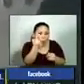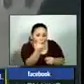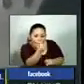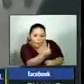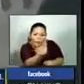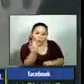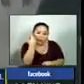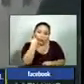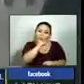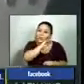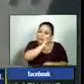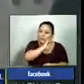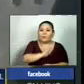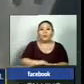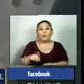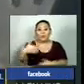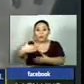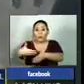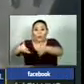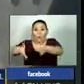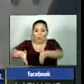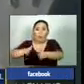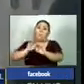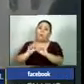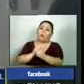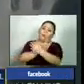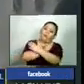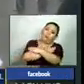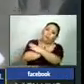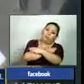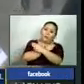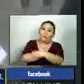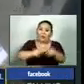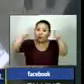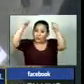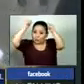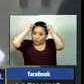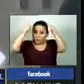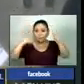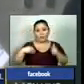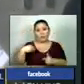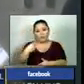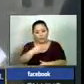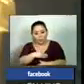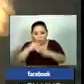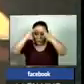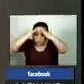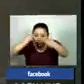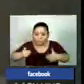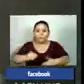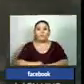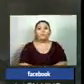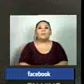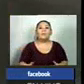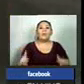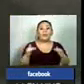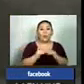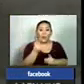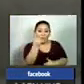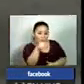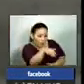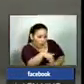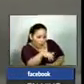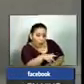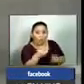pacientes. También hay un área de descanso para los doctores y para los enfermeros que van a estar atendiendo a los pacientes. También está pendiente la obra